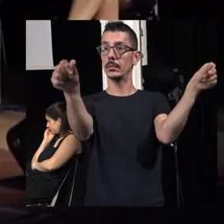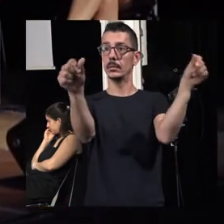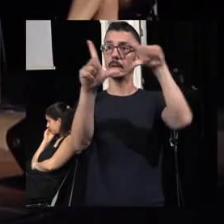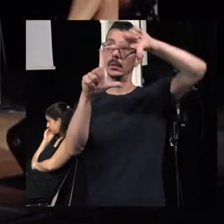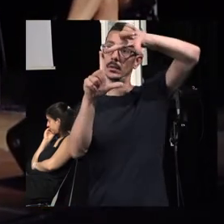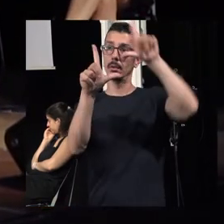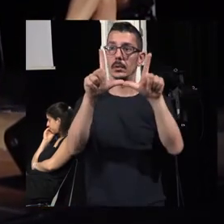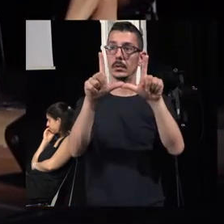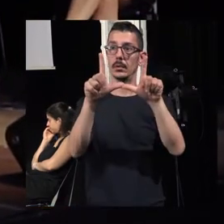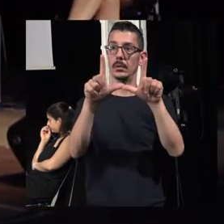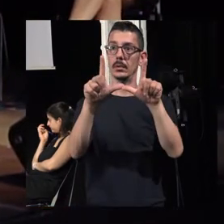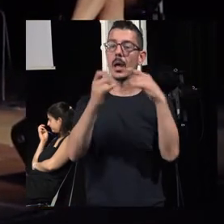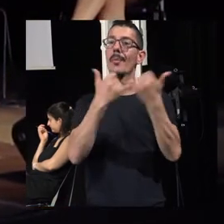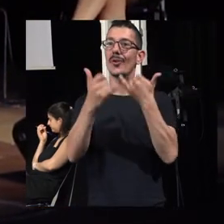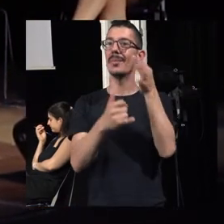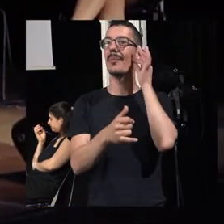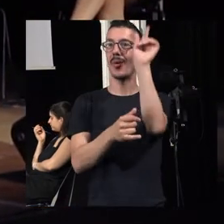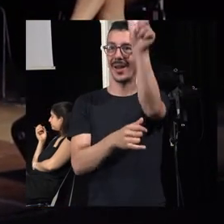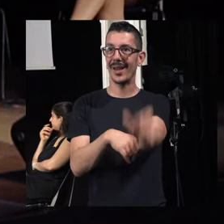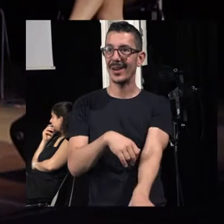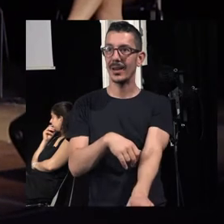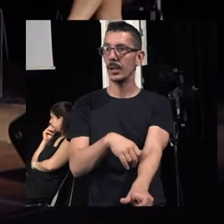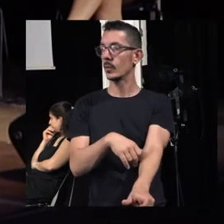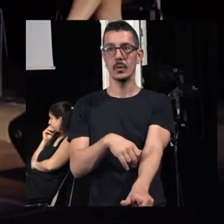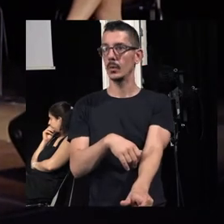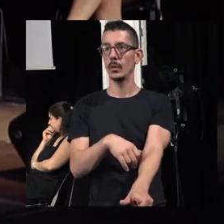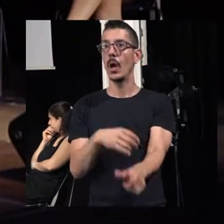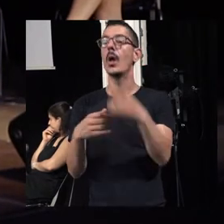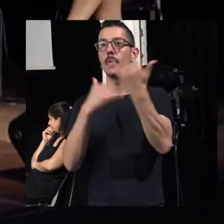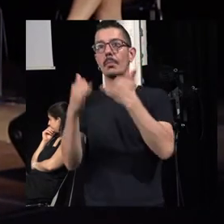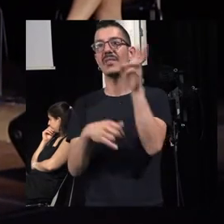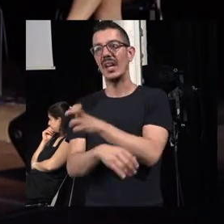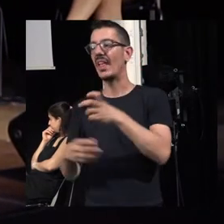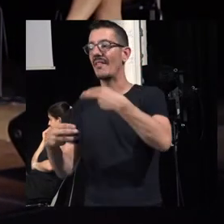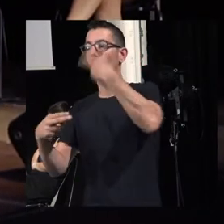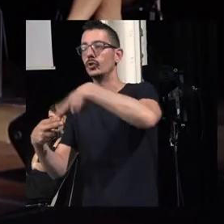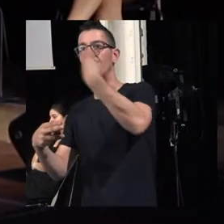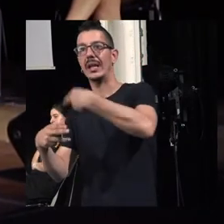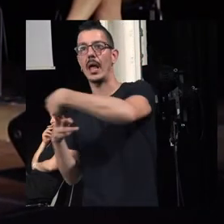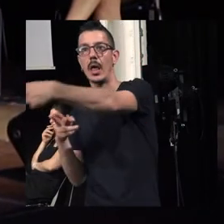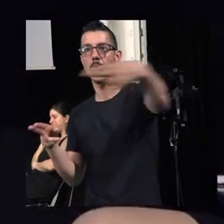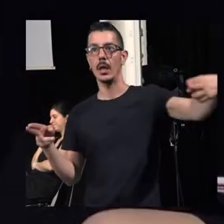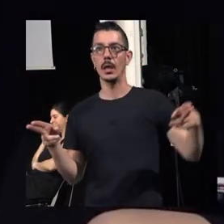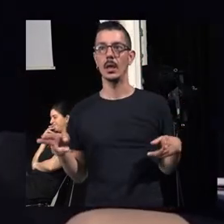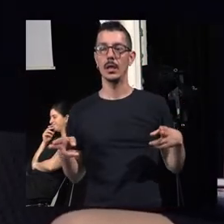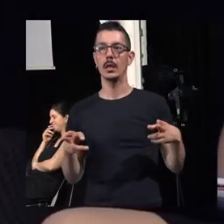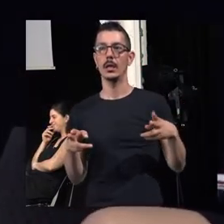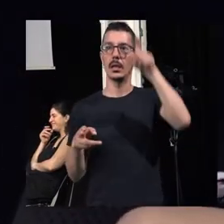es la frontera, no la mujer migrante. La mujer migrante no tiene ningún problema, en principio.